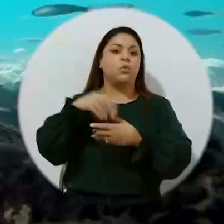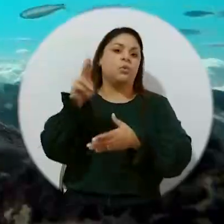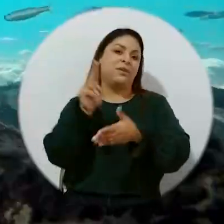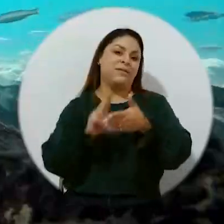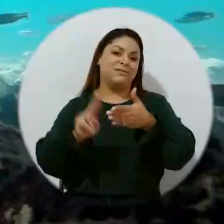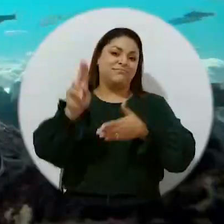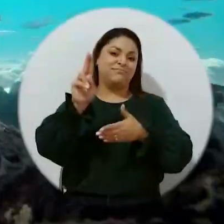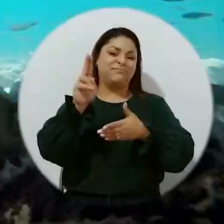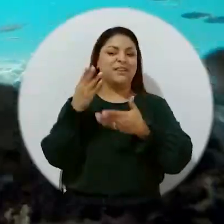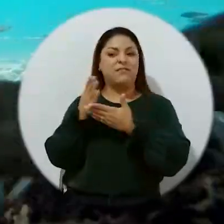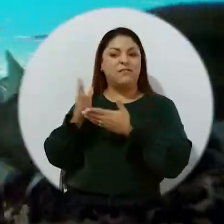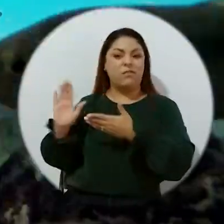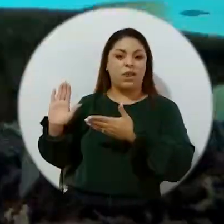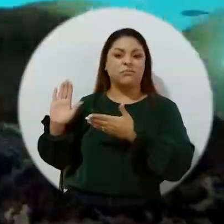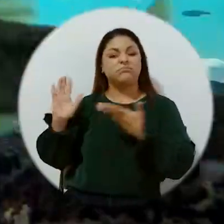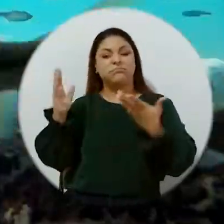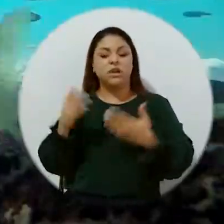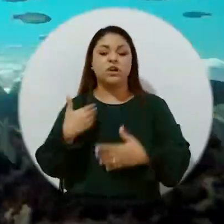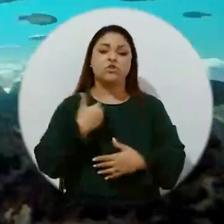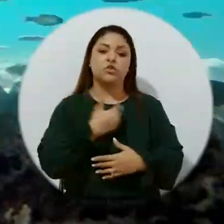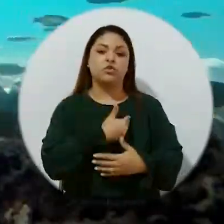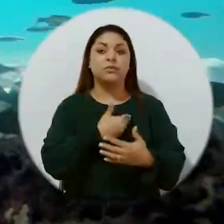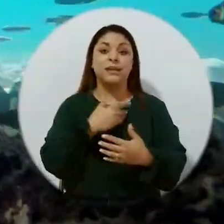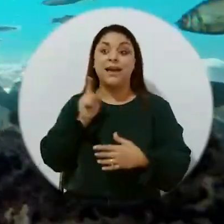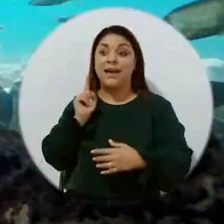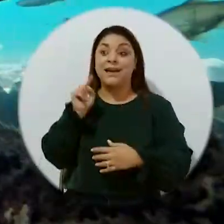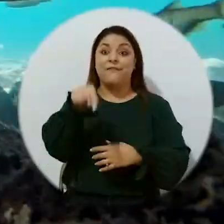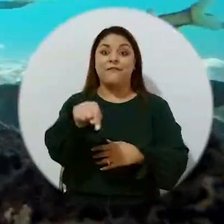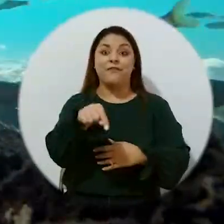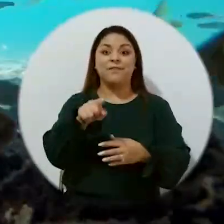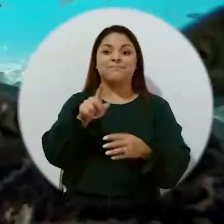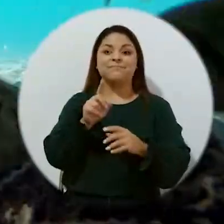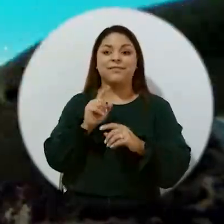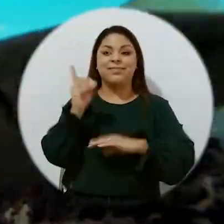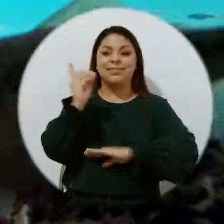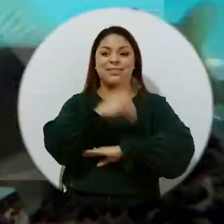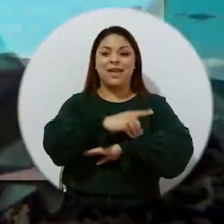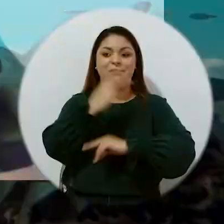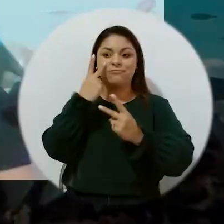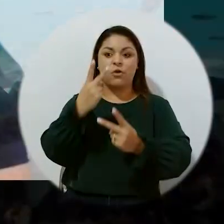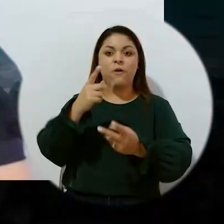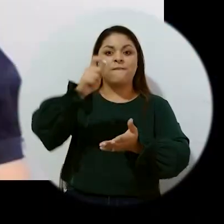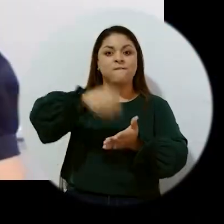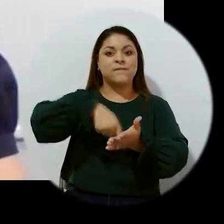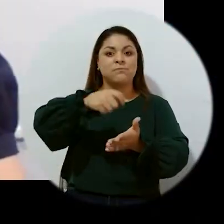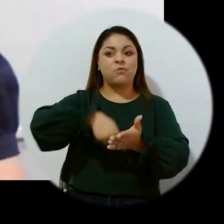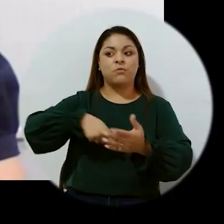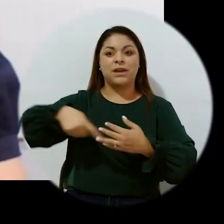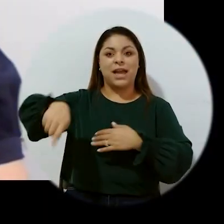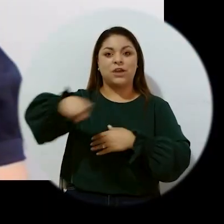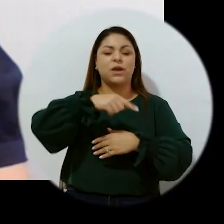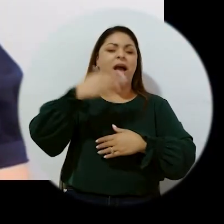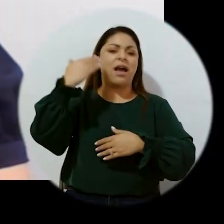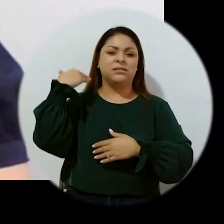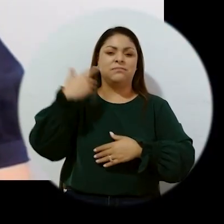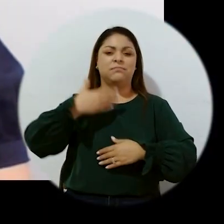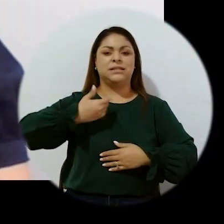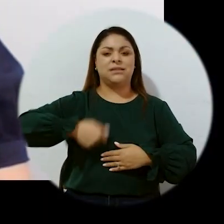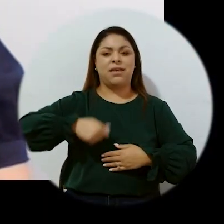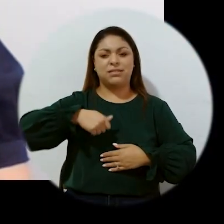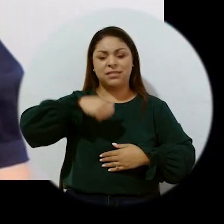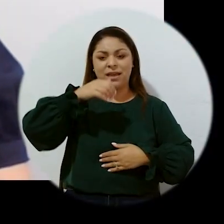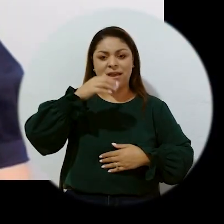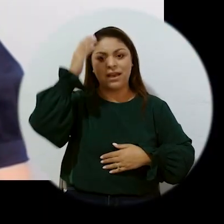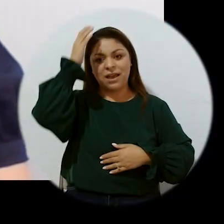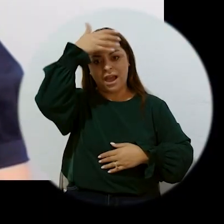La academia quedó por fuera. Nosotros estuvimos en ese día que se firmó con en ese entonces presidente Carlos Alvarado